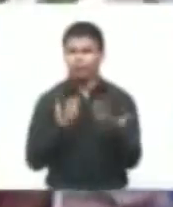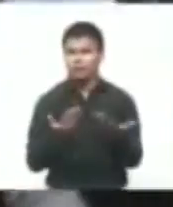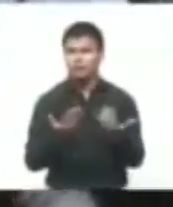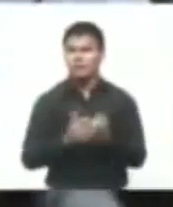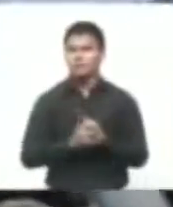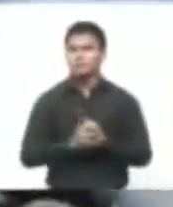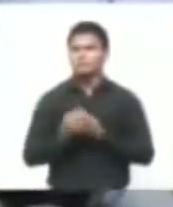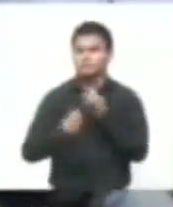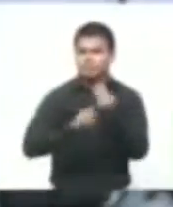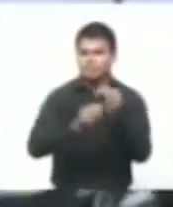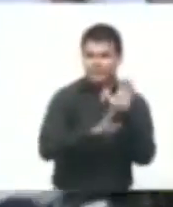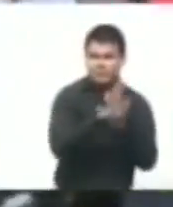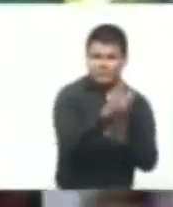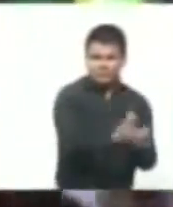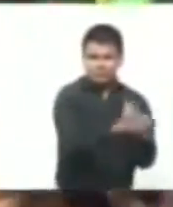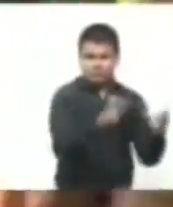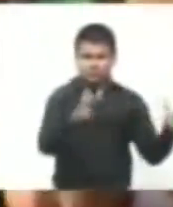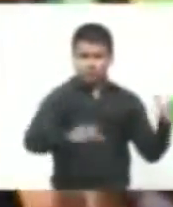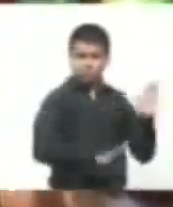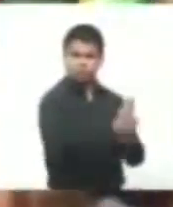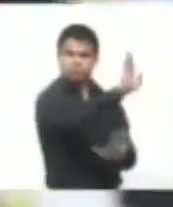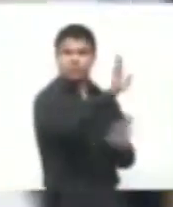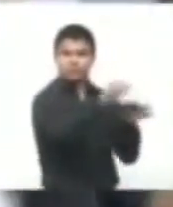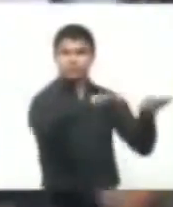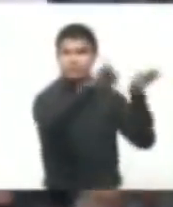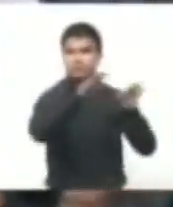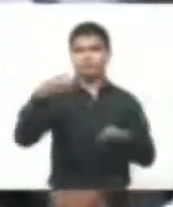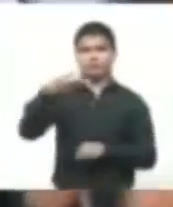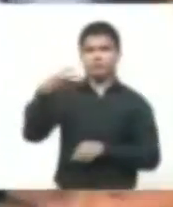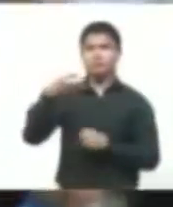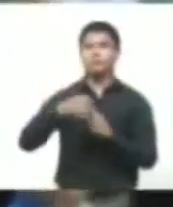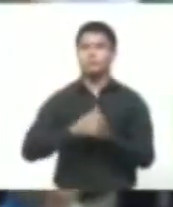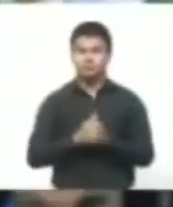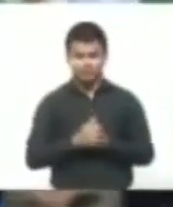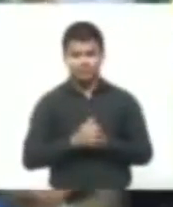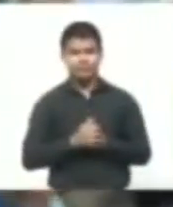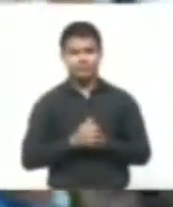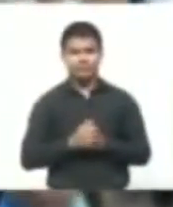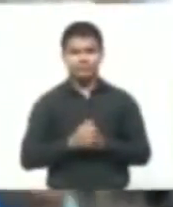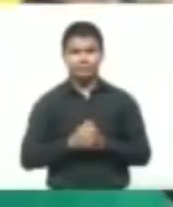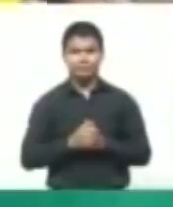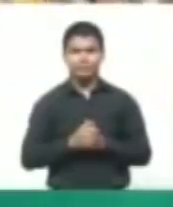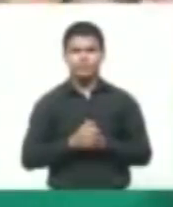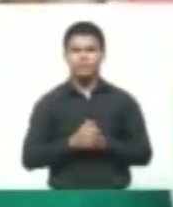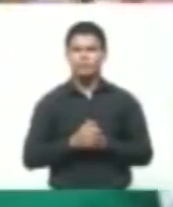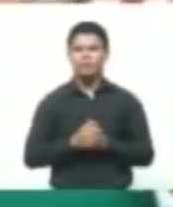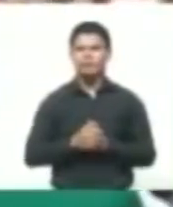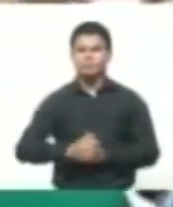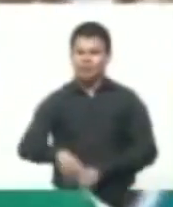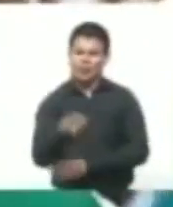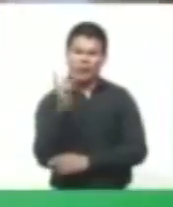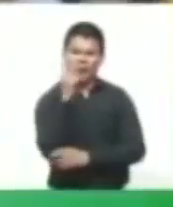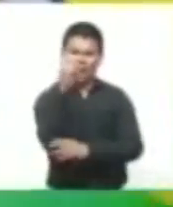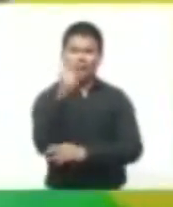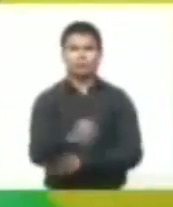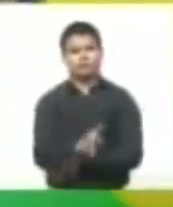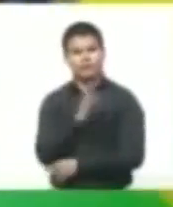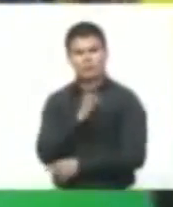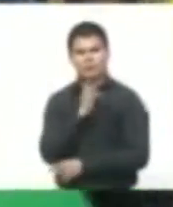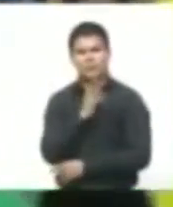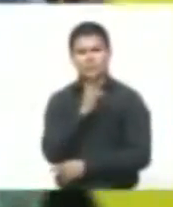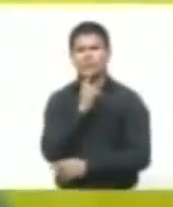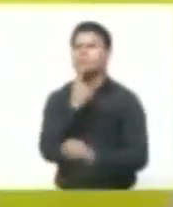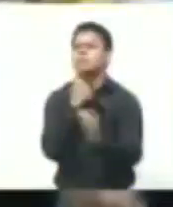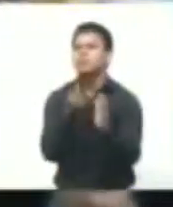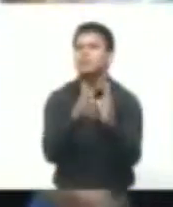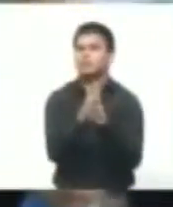del progreso colectivo para los habitantes de este importante municipio del departamento del Atlántico. Durante su intervención, el candidato